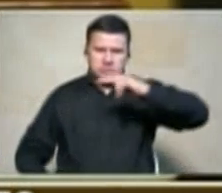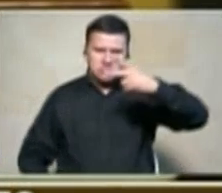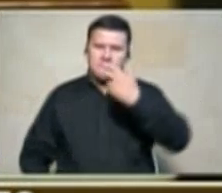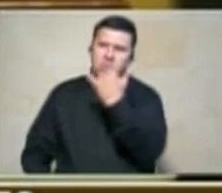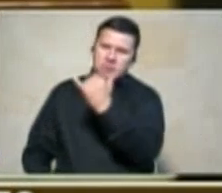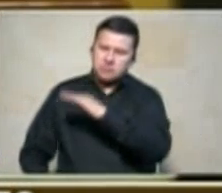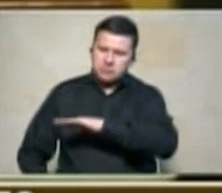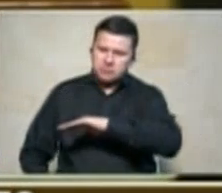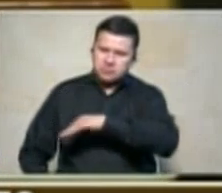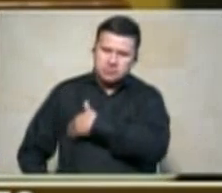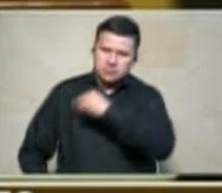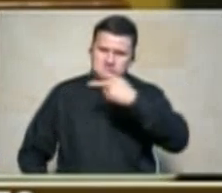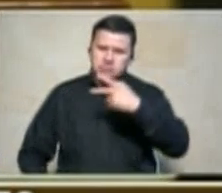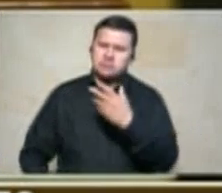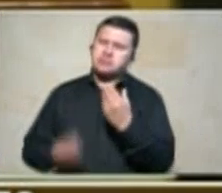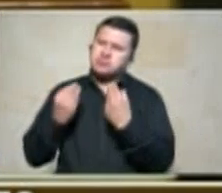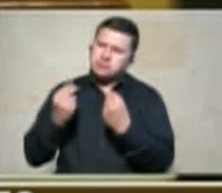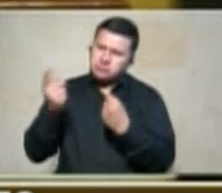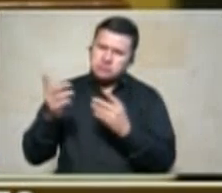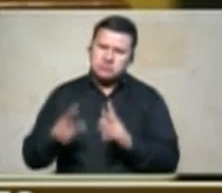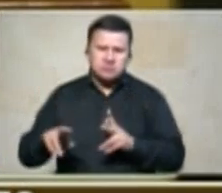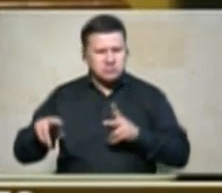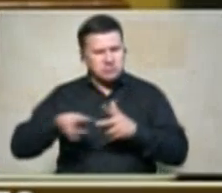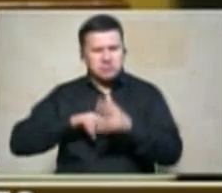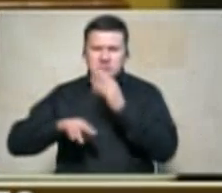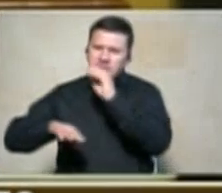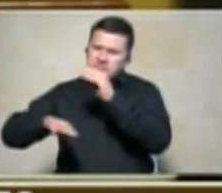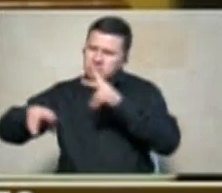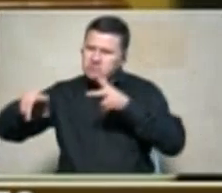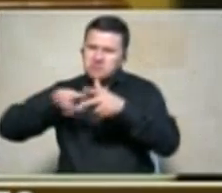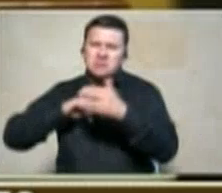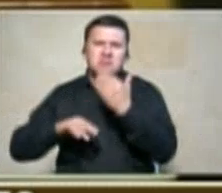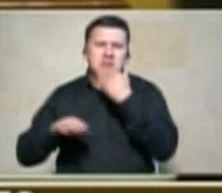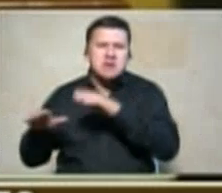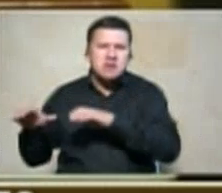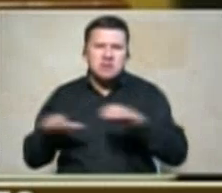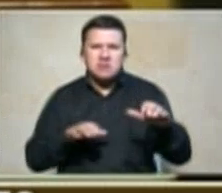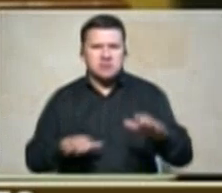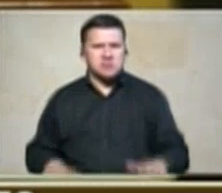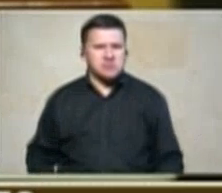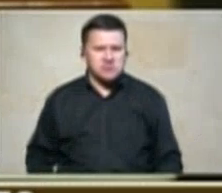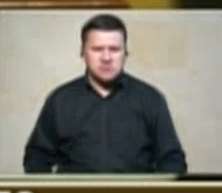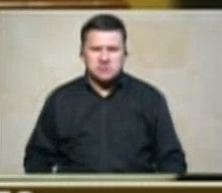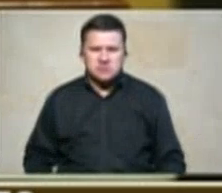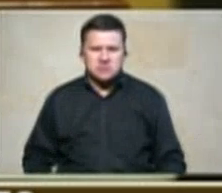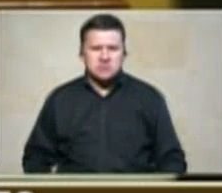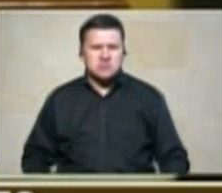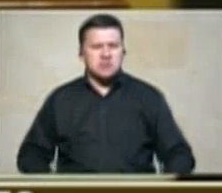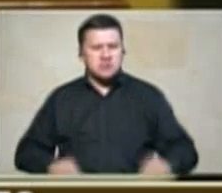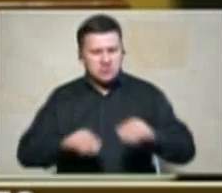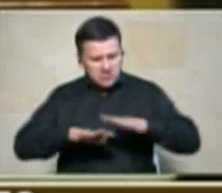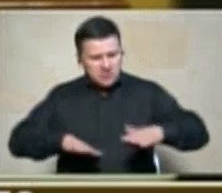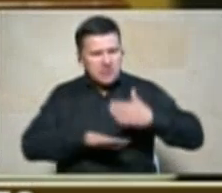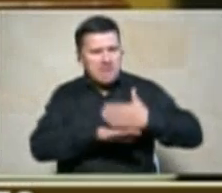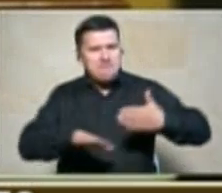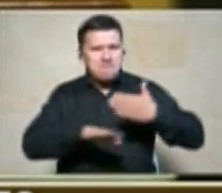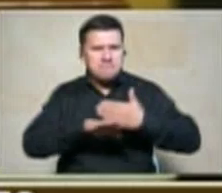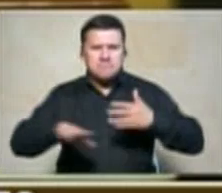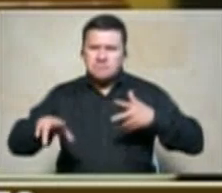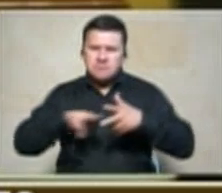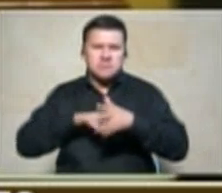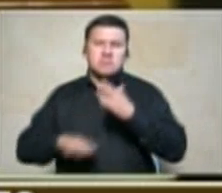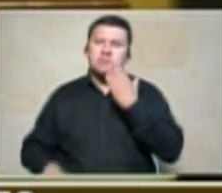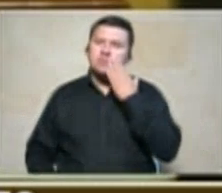cualquier acción en materia de restitución de tierras hasta que no se le ponga, por supuesto,